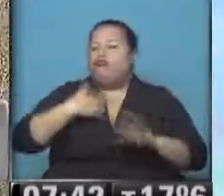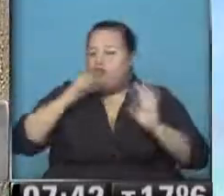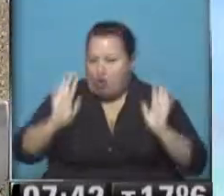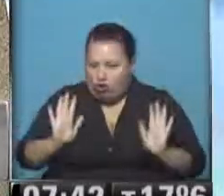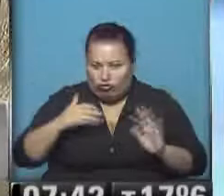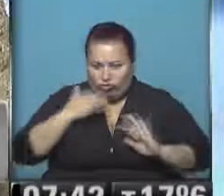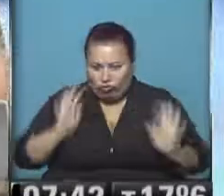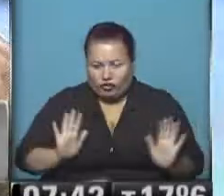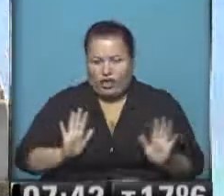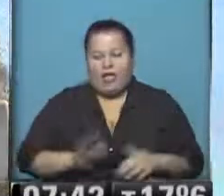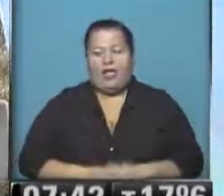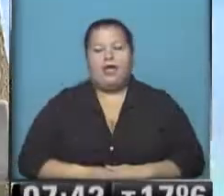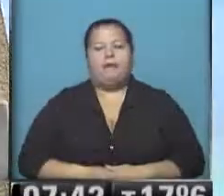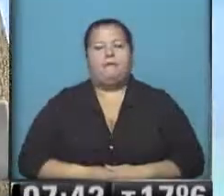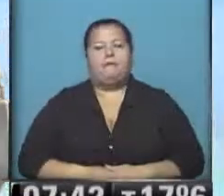Yo no sé.